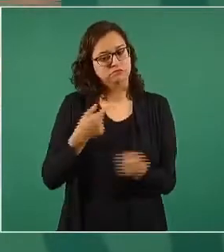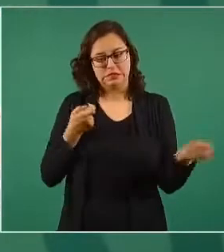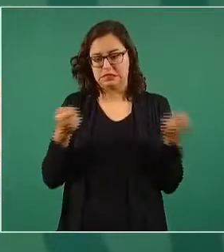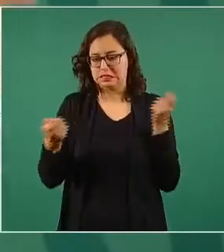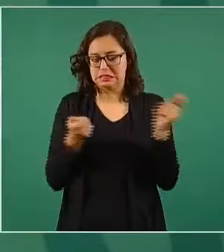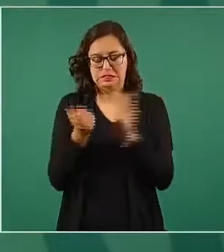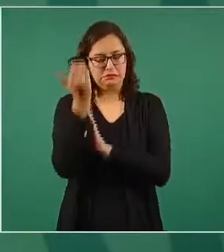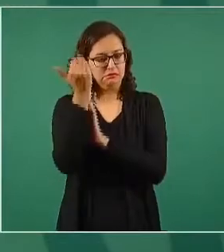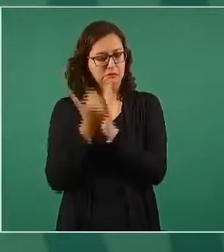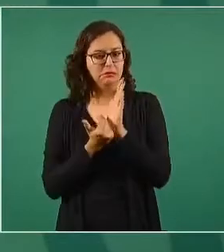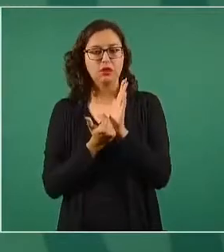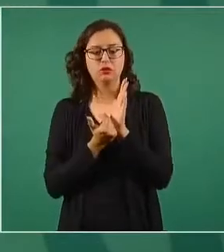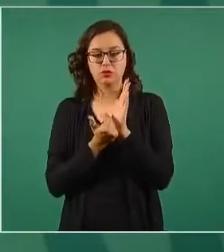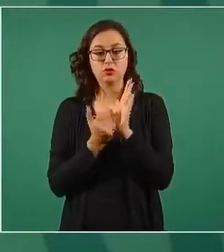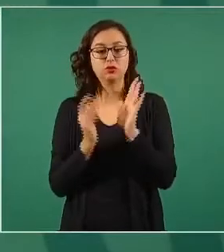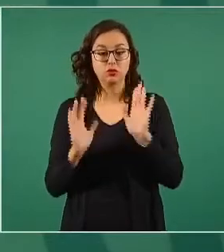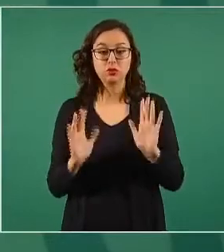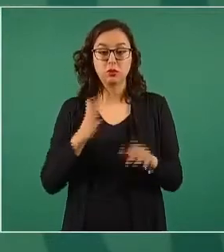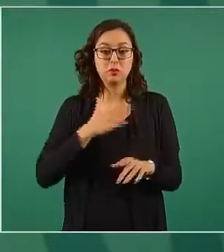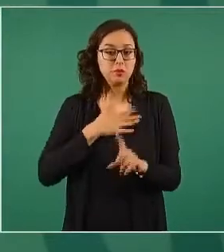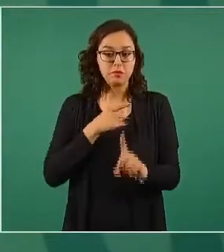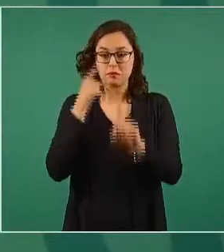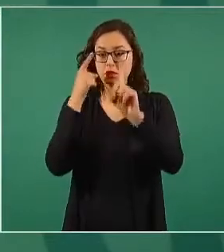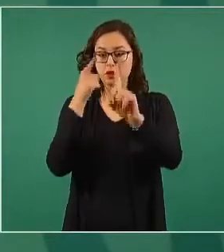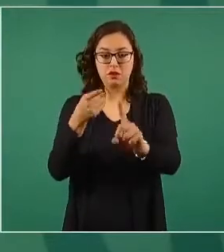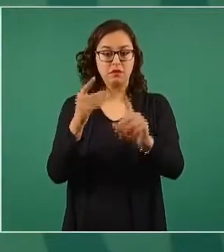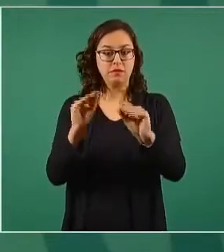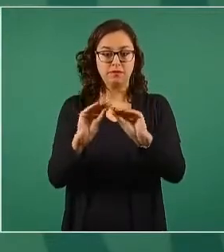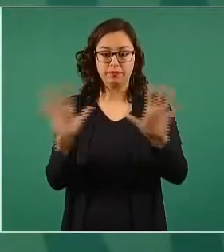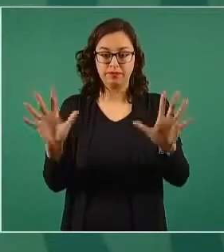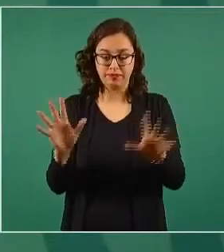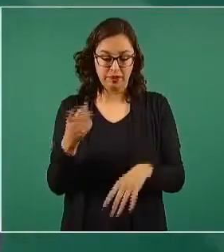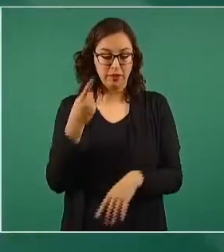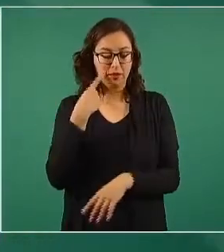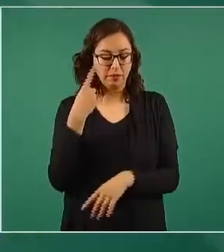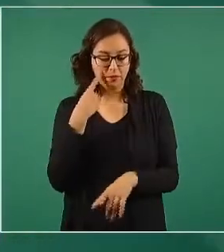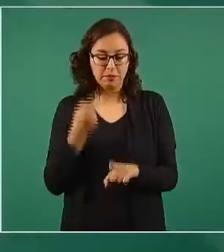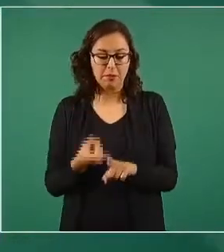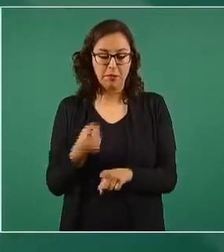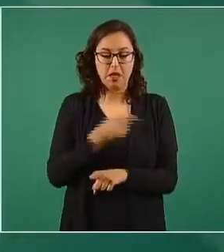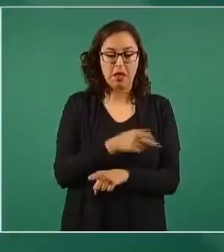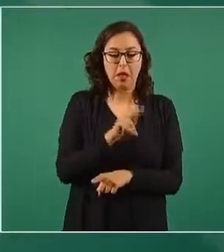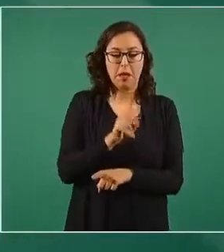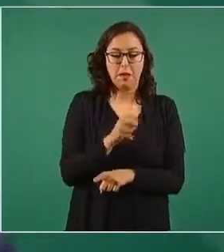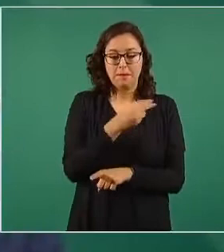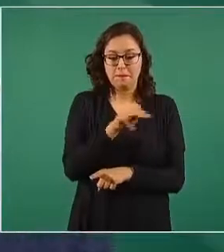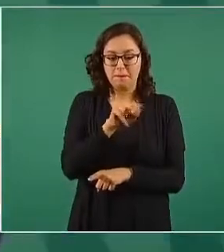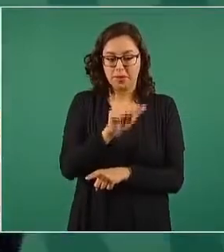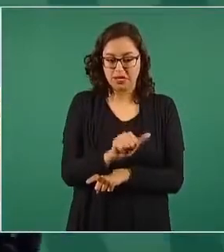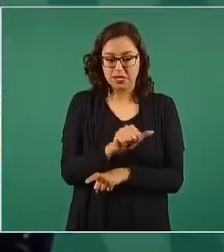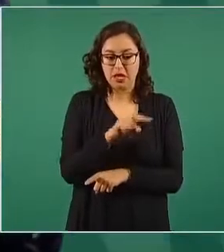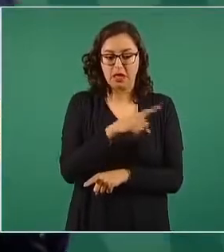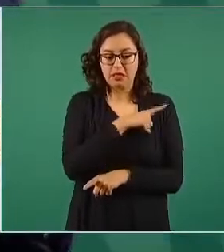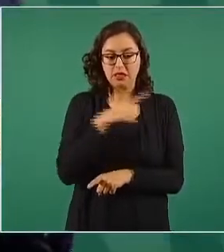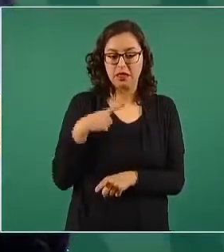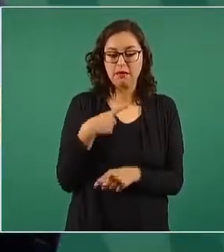clarísimo. O sea, el presidente Peña en términos